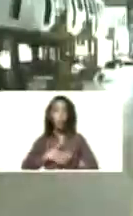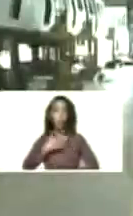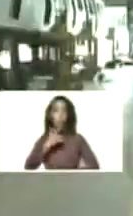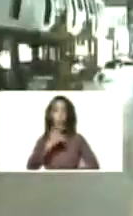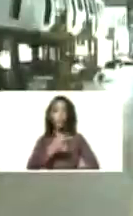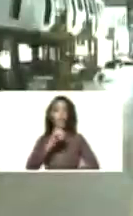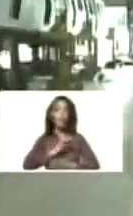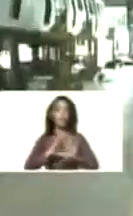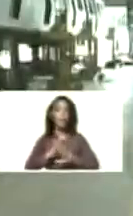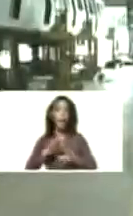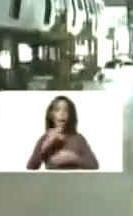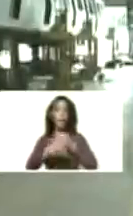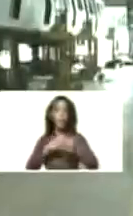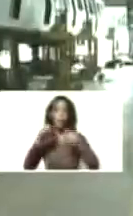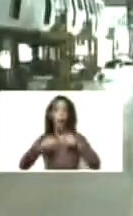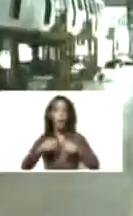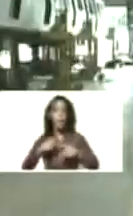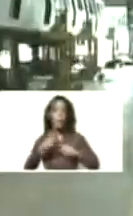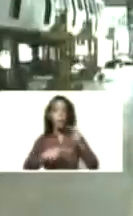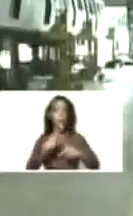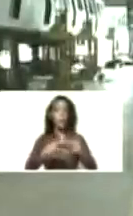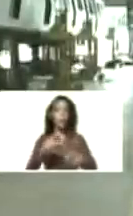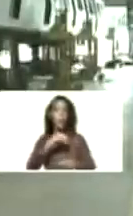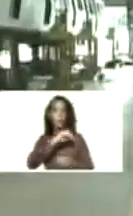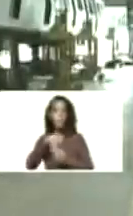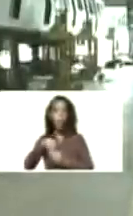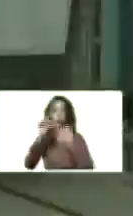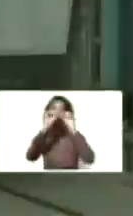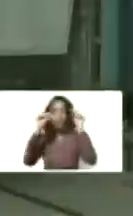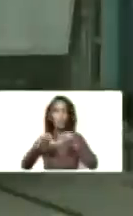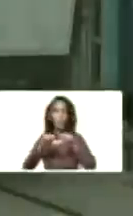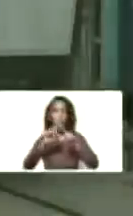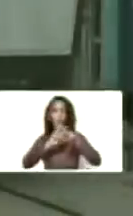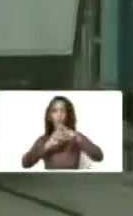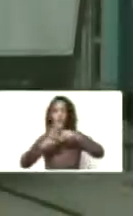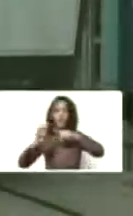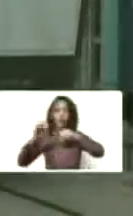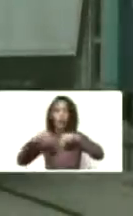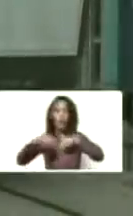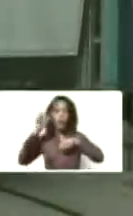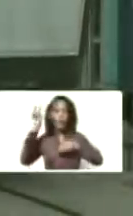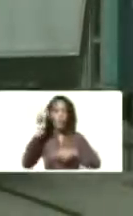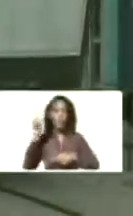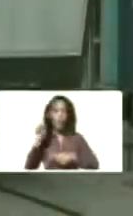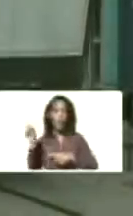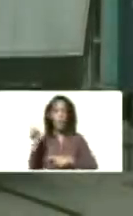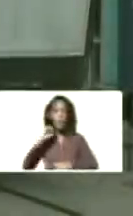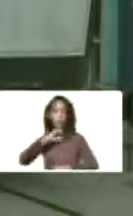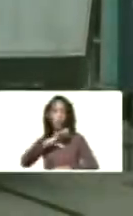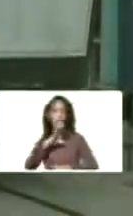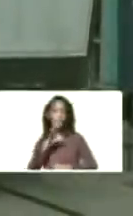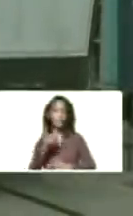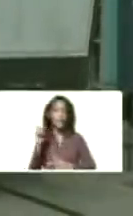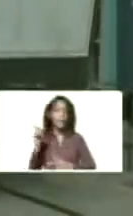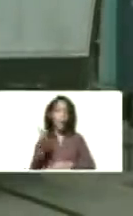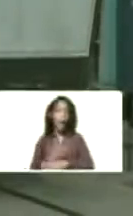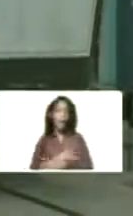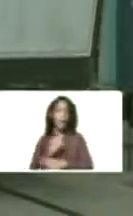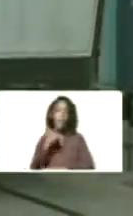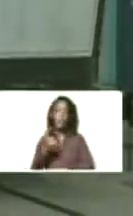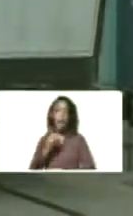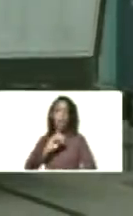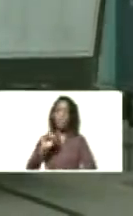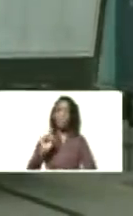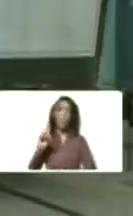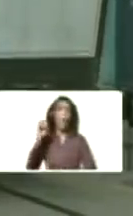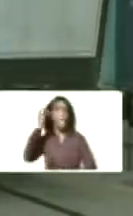también que llevamos a cabo procesos de intervención en los sistemas por cables en Venezuela. Eso es un hito histórico. Antes nos decían que no